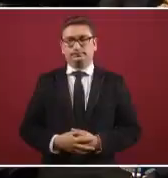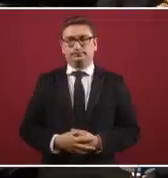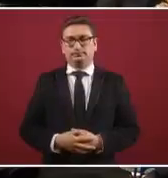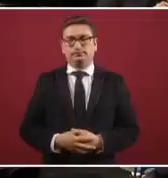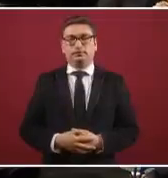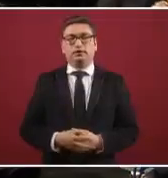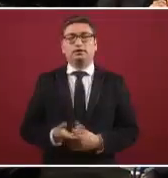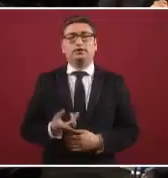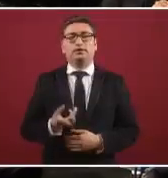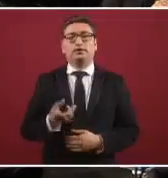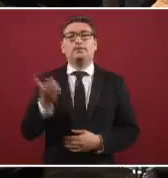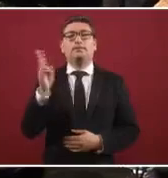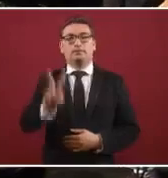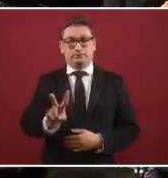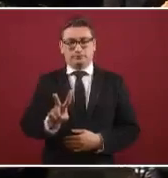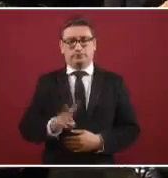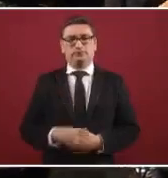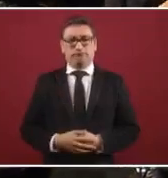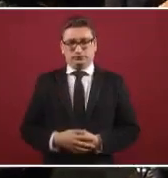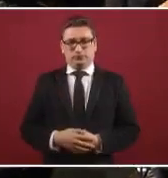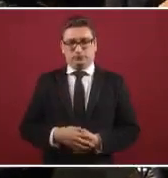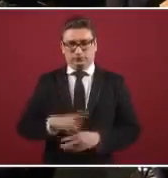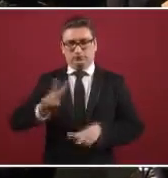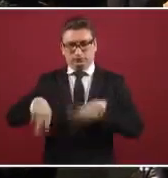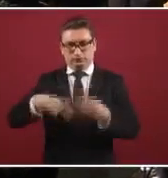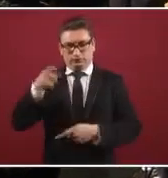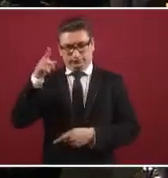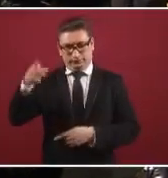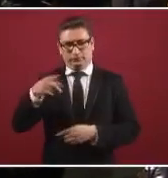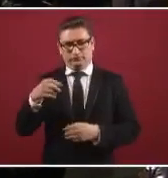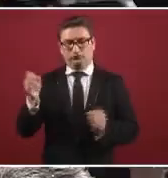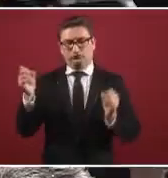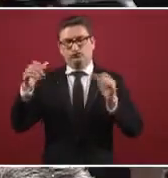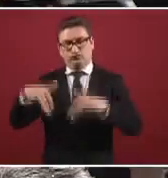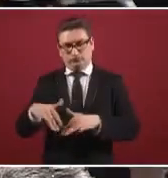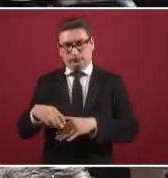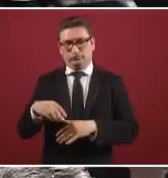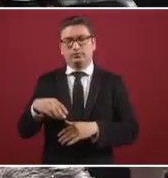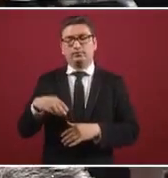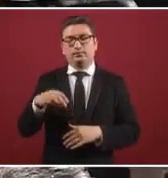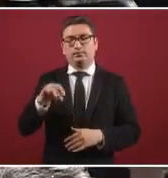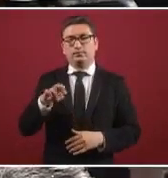El viernes nos vamos a reunir en Mérida.